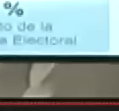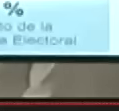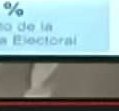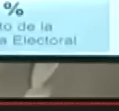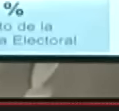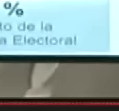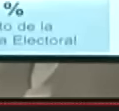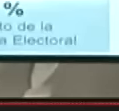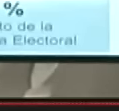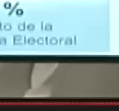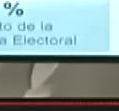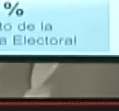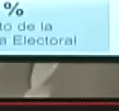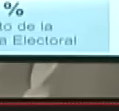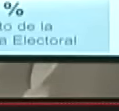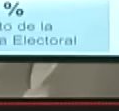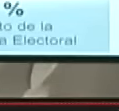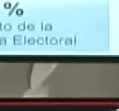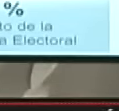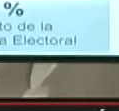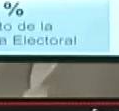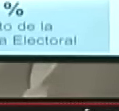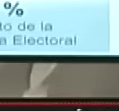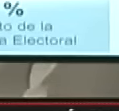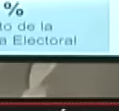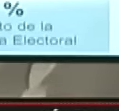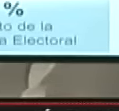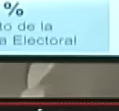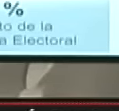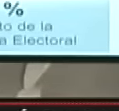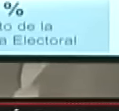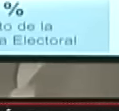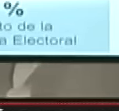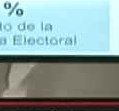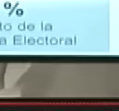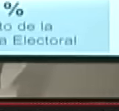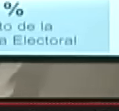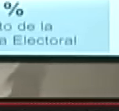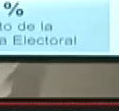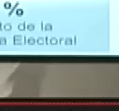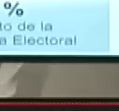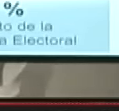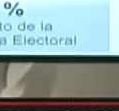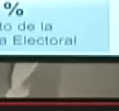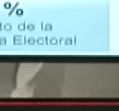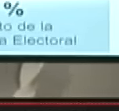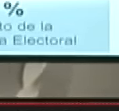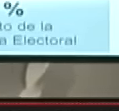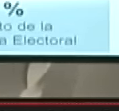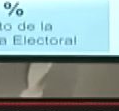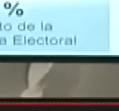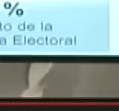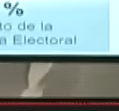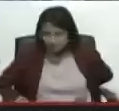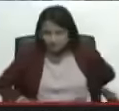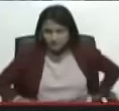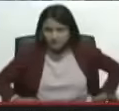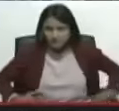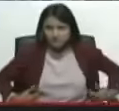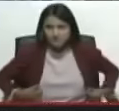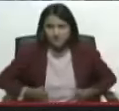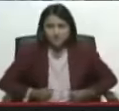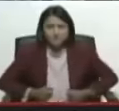15.839 centros de votación que tendremos para participar el próximo 3